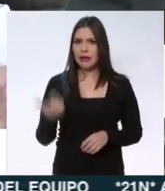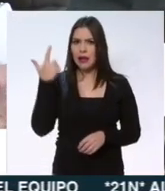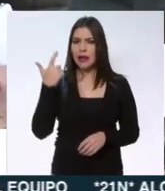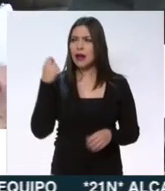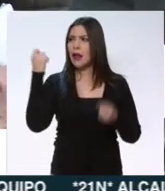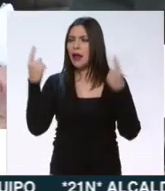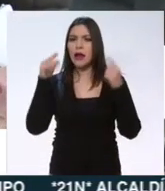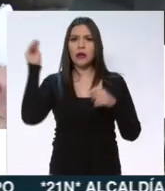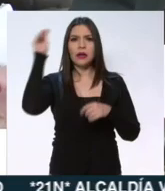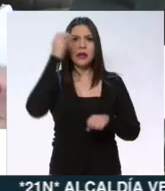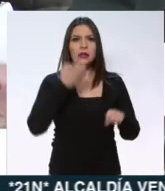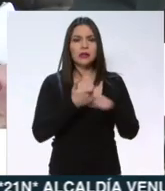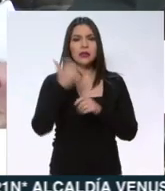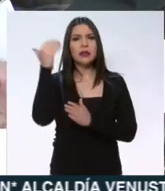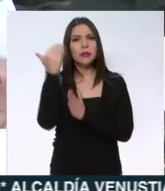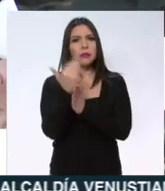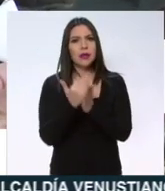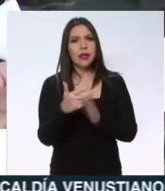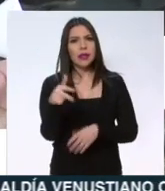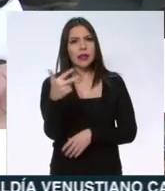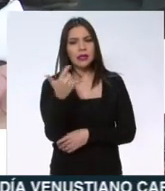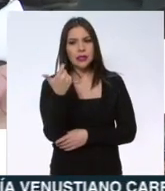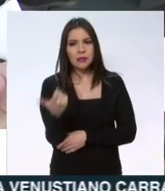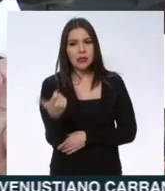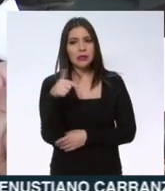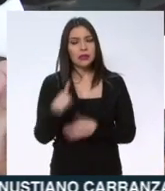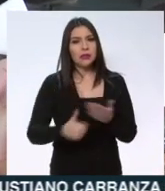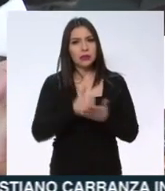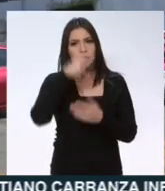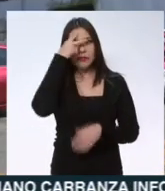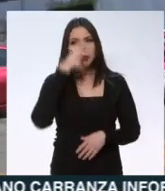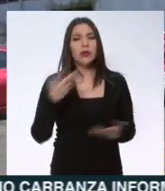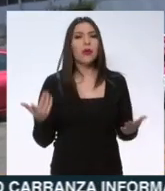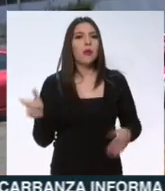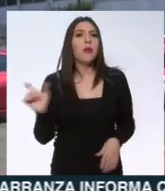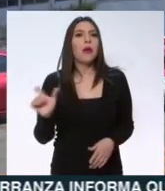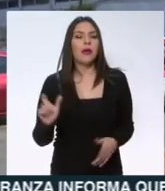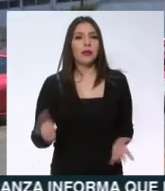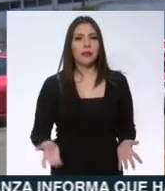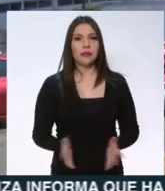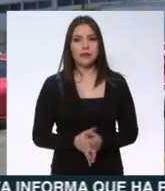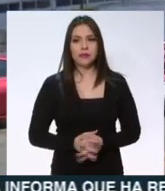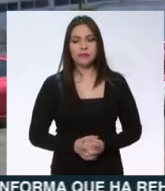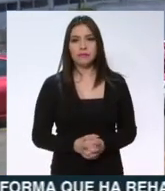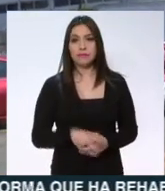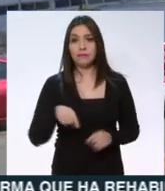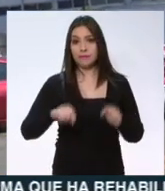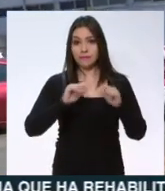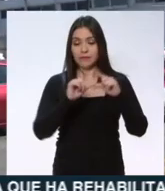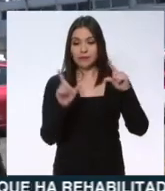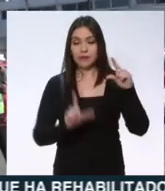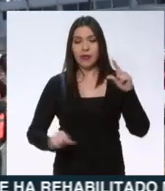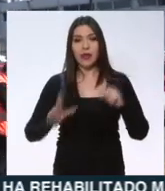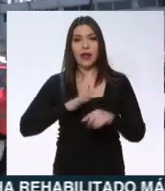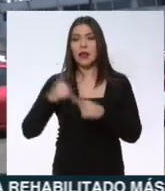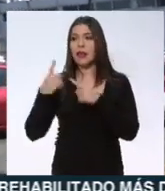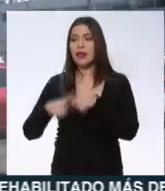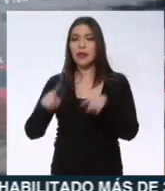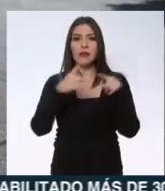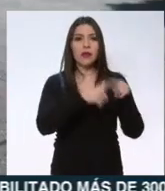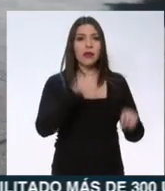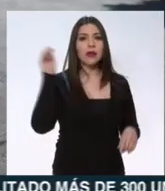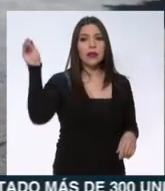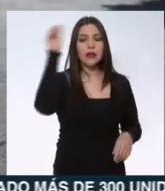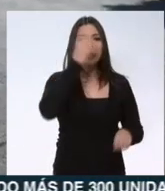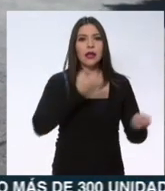estados ya la bajaron a 13 pesos. ¿Y aquí en la Ciudad de México cuándo? A nivel nacional ya son varios estados que padecen